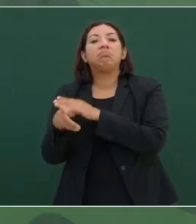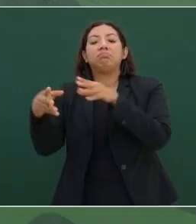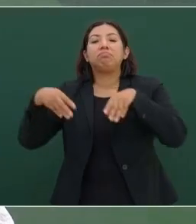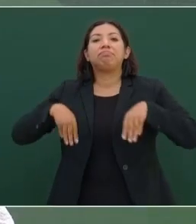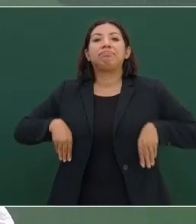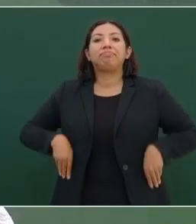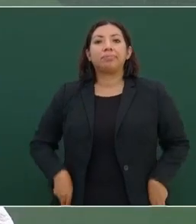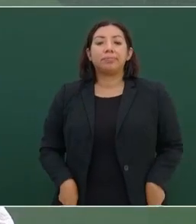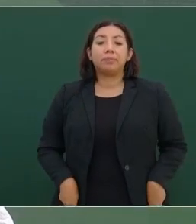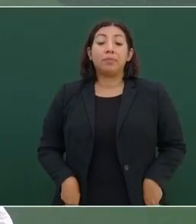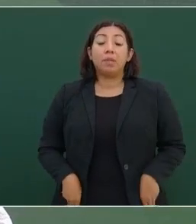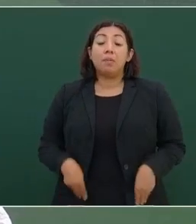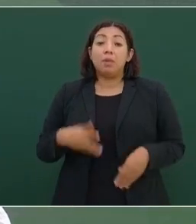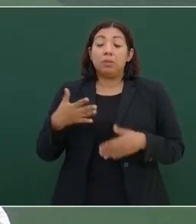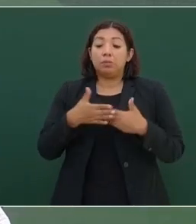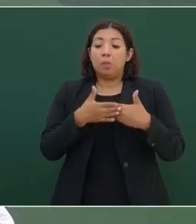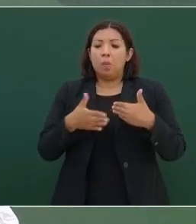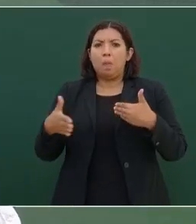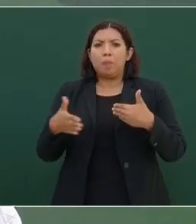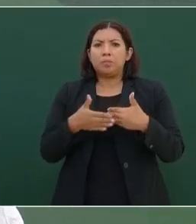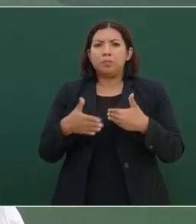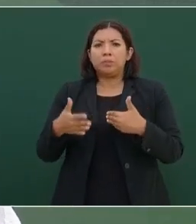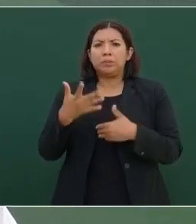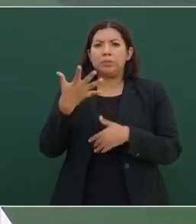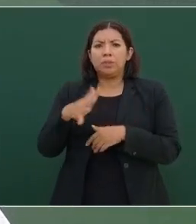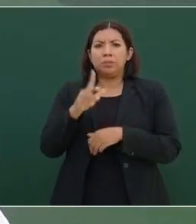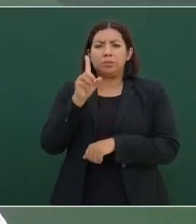que en un plazo de 10 días